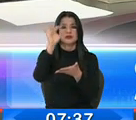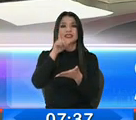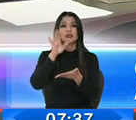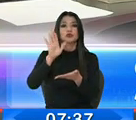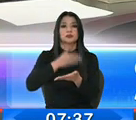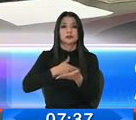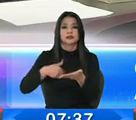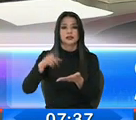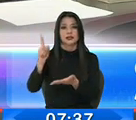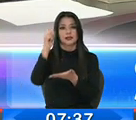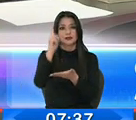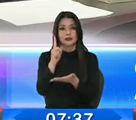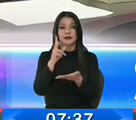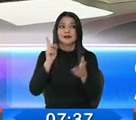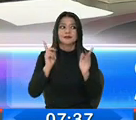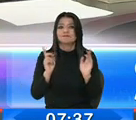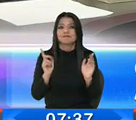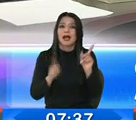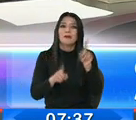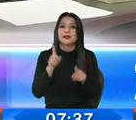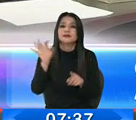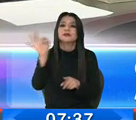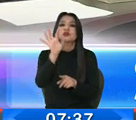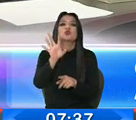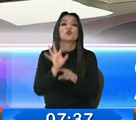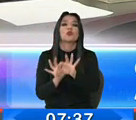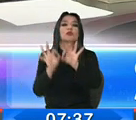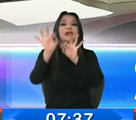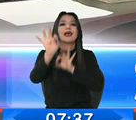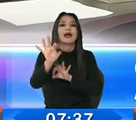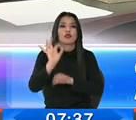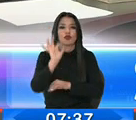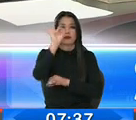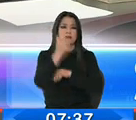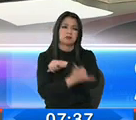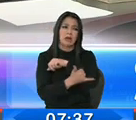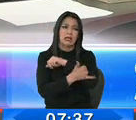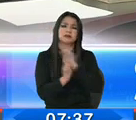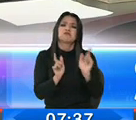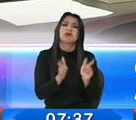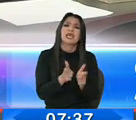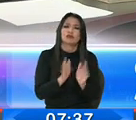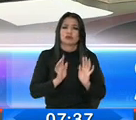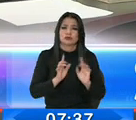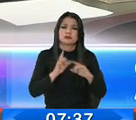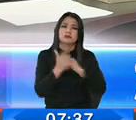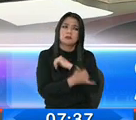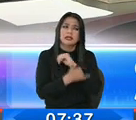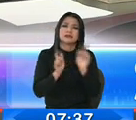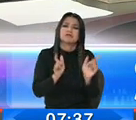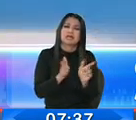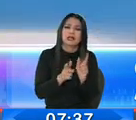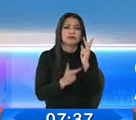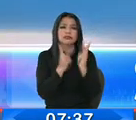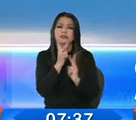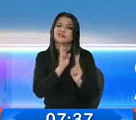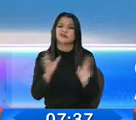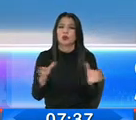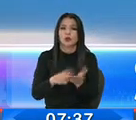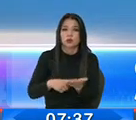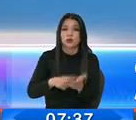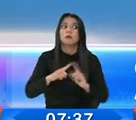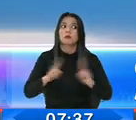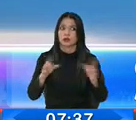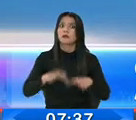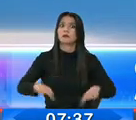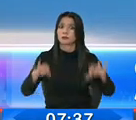entidad. Normalmente no se reúne con países, digamos, en el marco de estas visitas, pero la